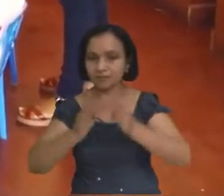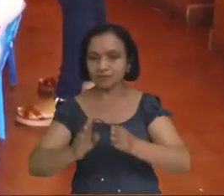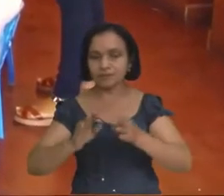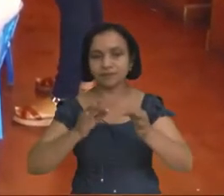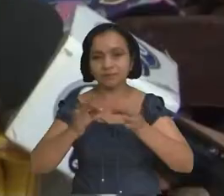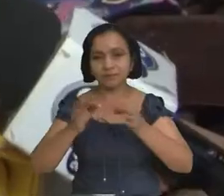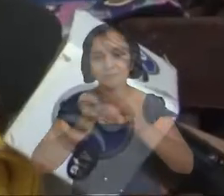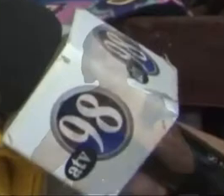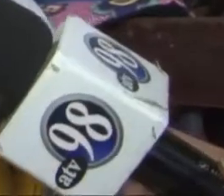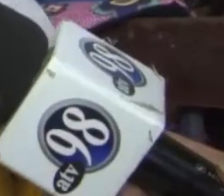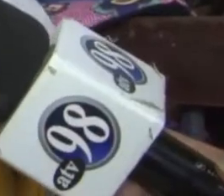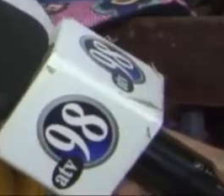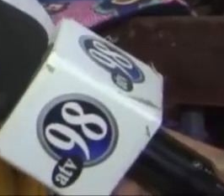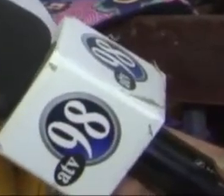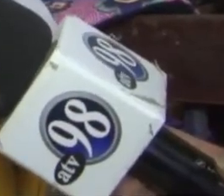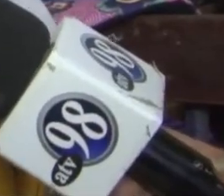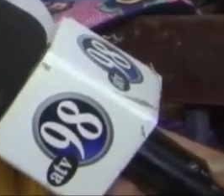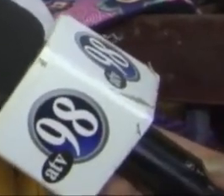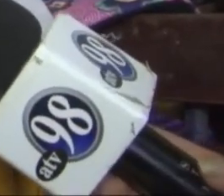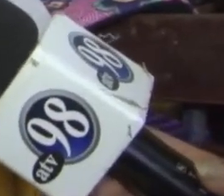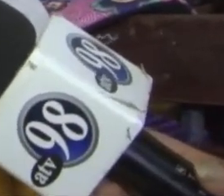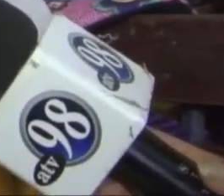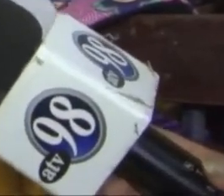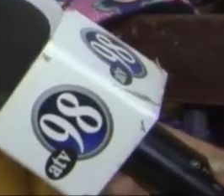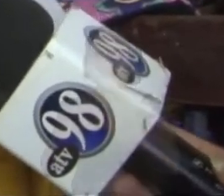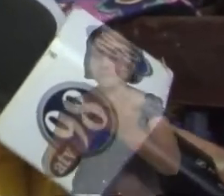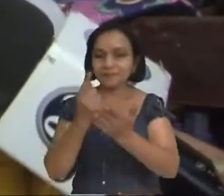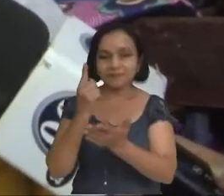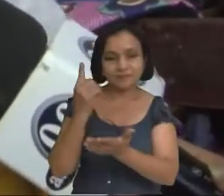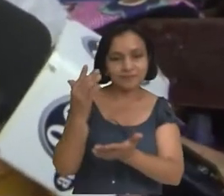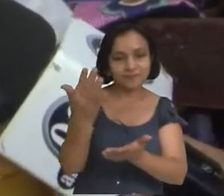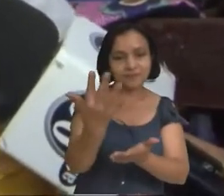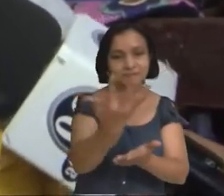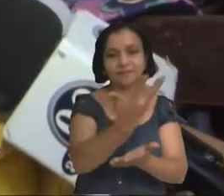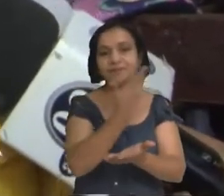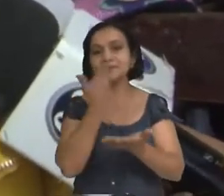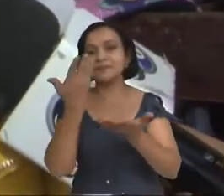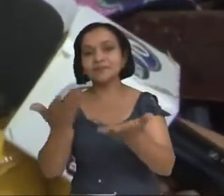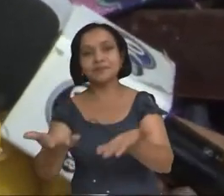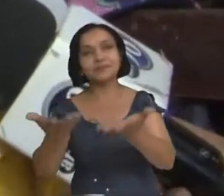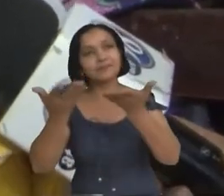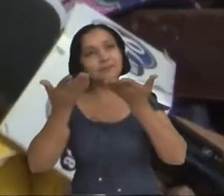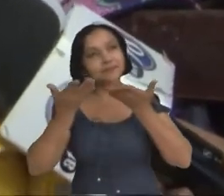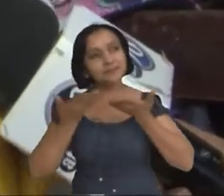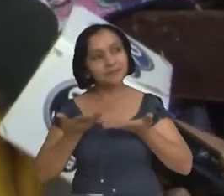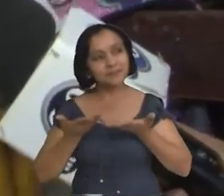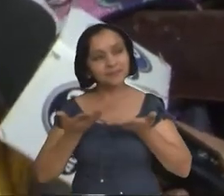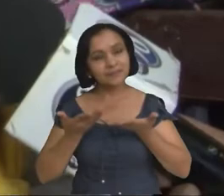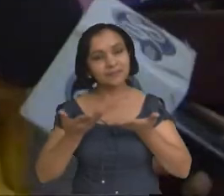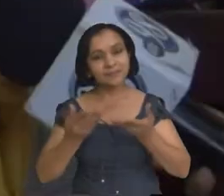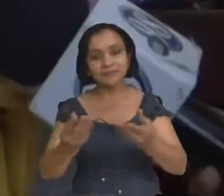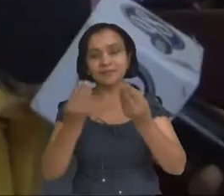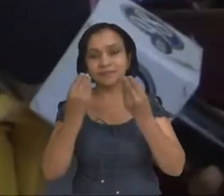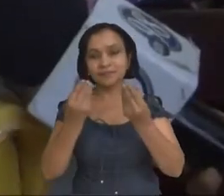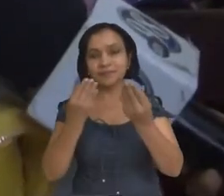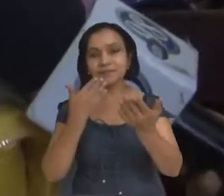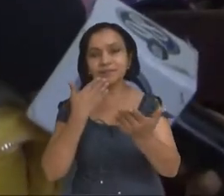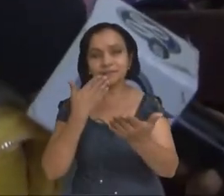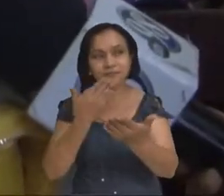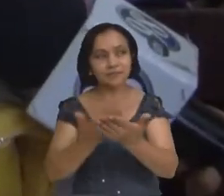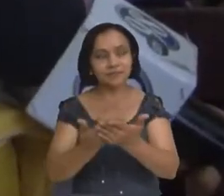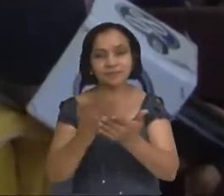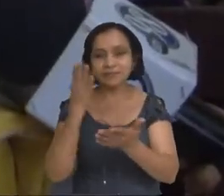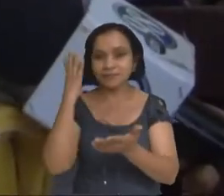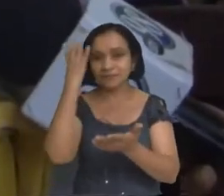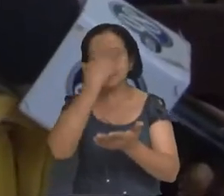Vanessa Paz. Muchas gracias por todo lo que me dan y muchas gracias, está bonita la mochila